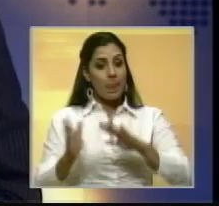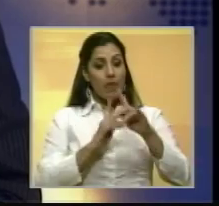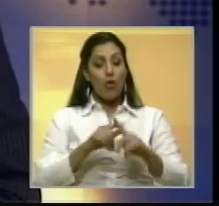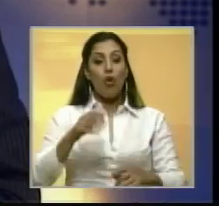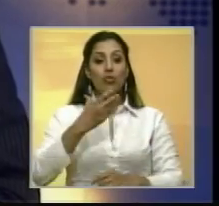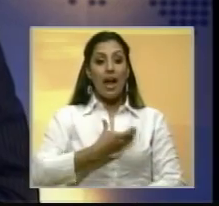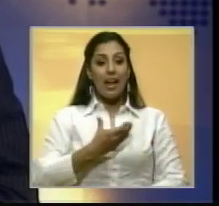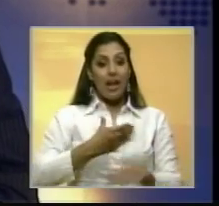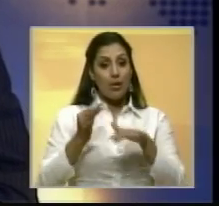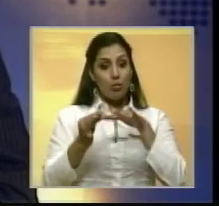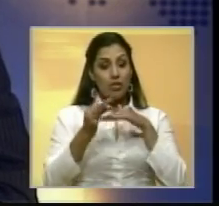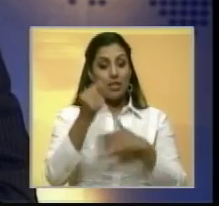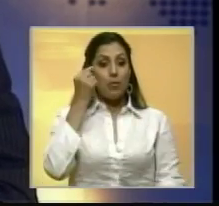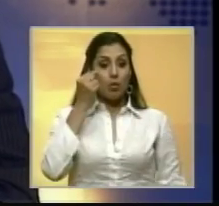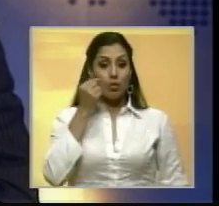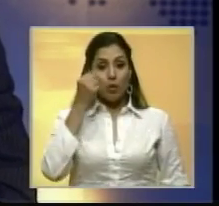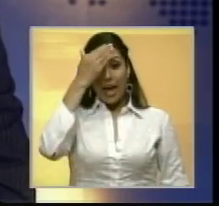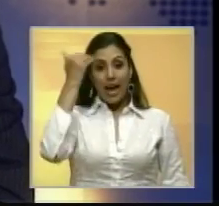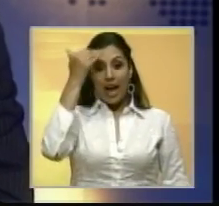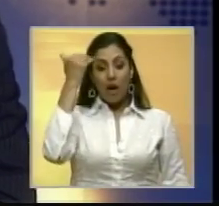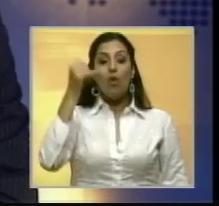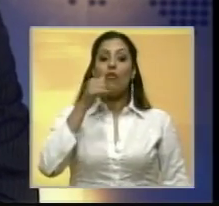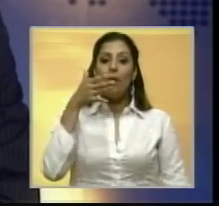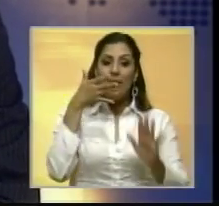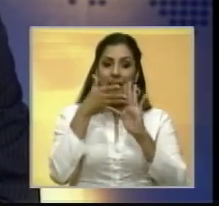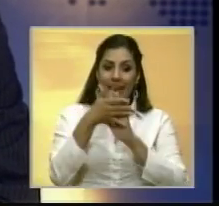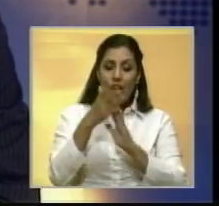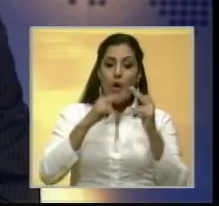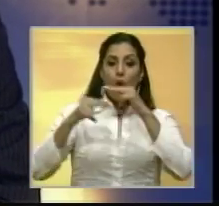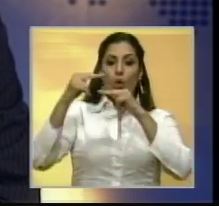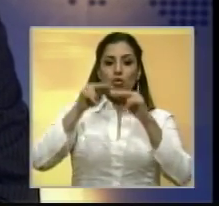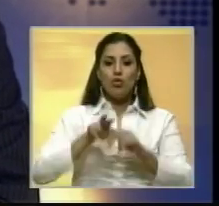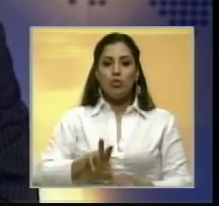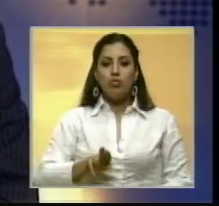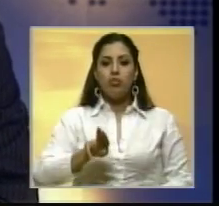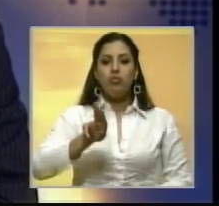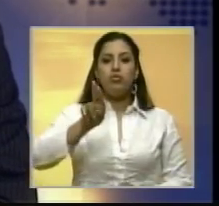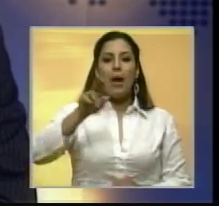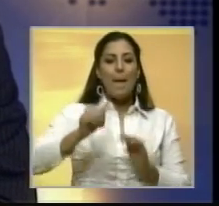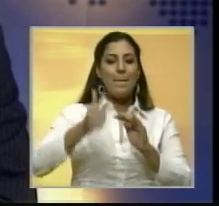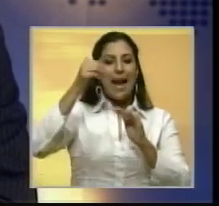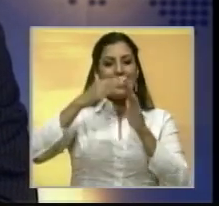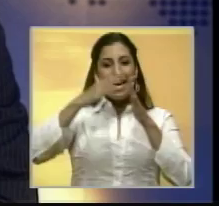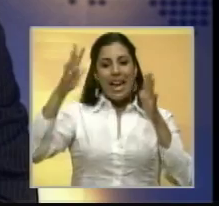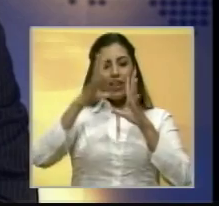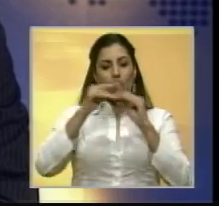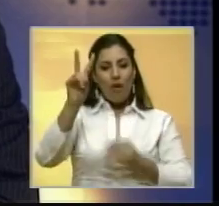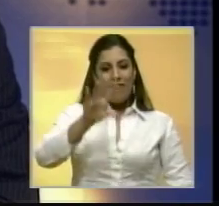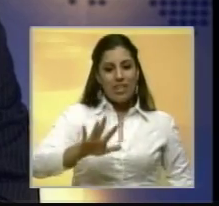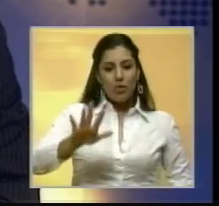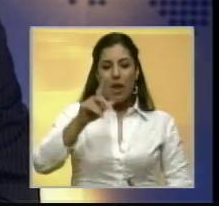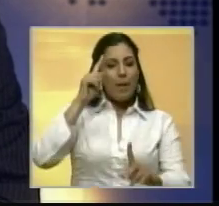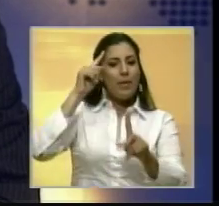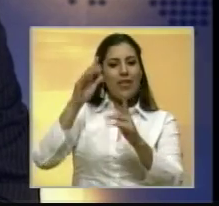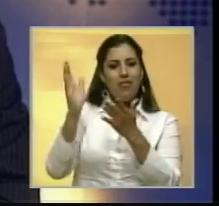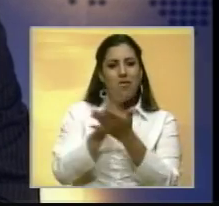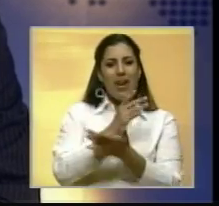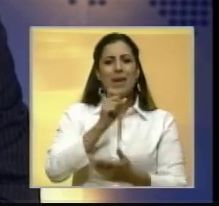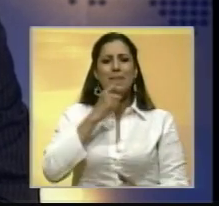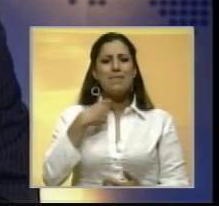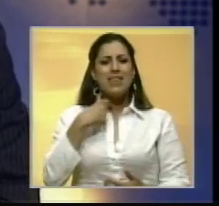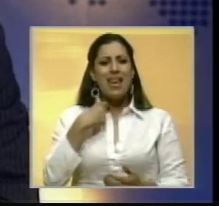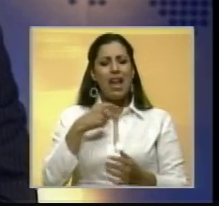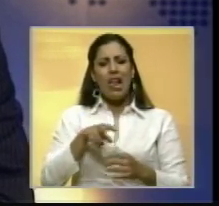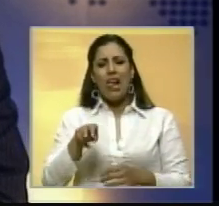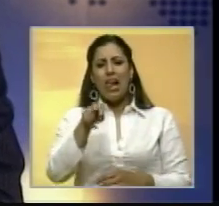El alcalde del municipio Sucre, Carlos Ocariz, anunció la construcción de las escaleras mecánicas más grandes de toda Venezuela, con el fin de sustituir las viejas